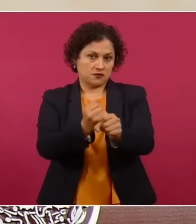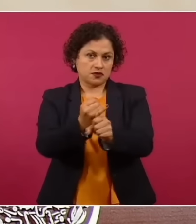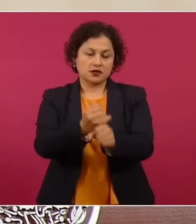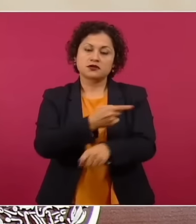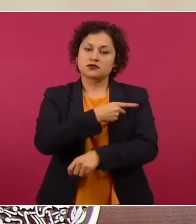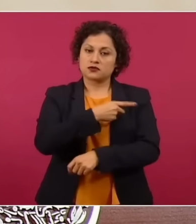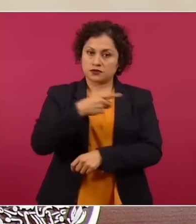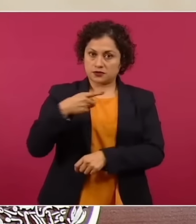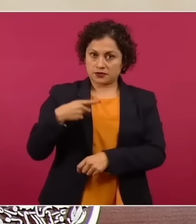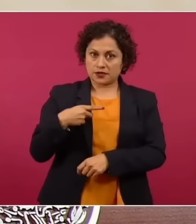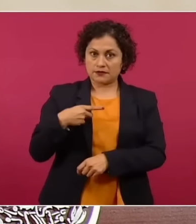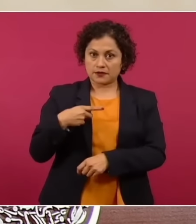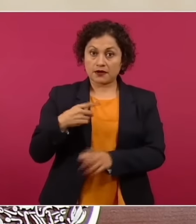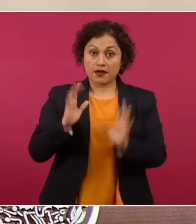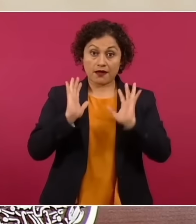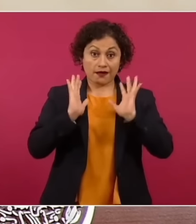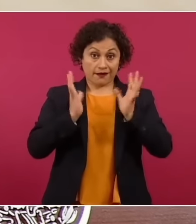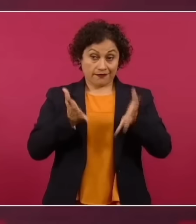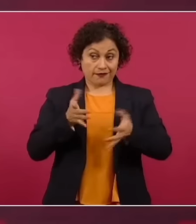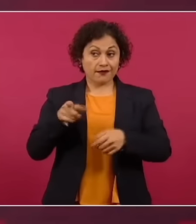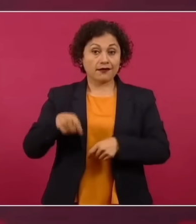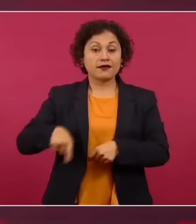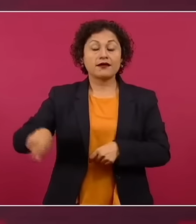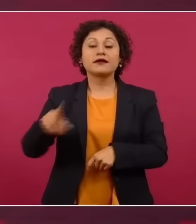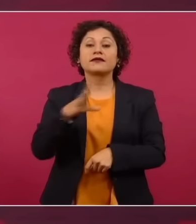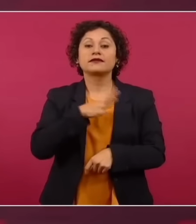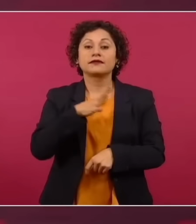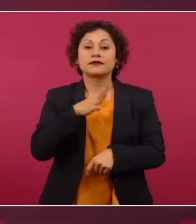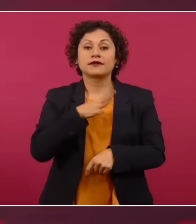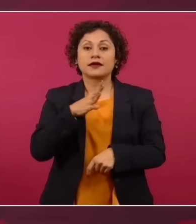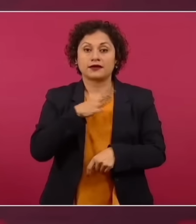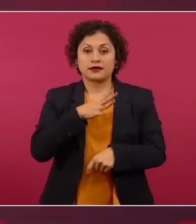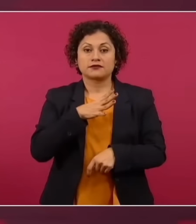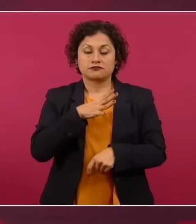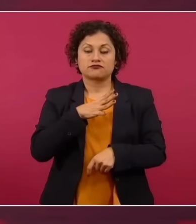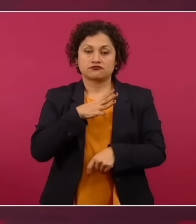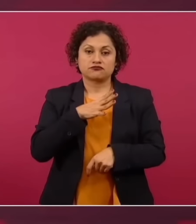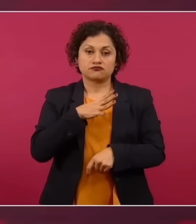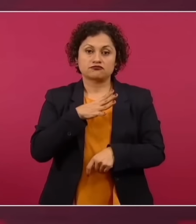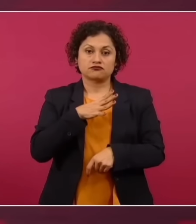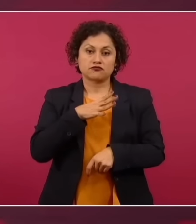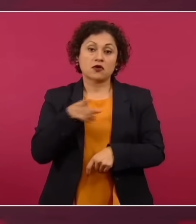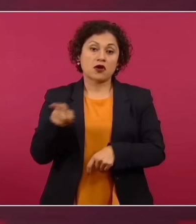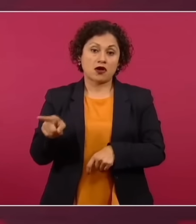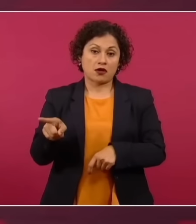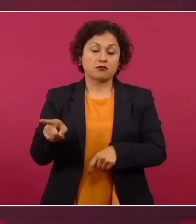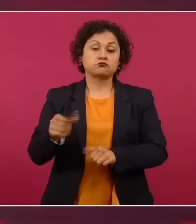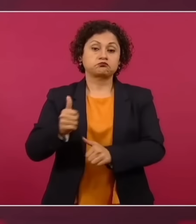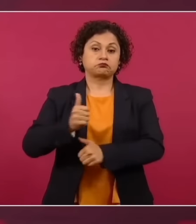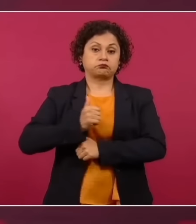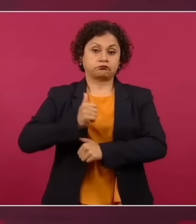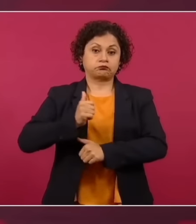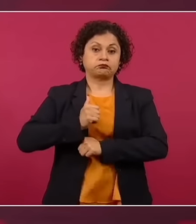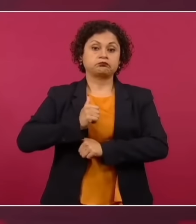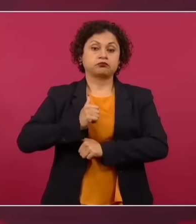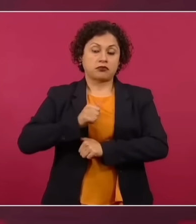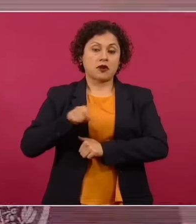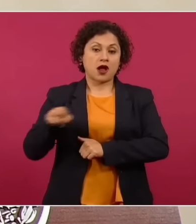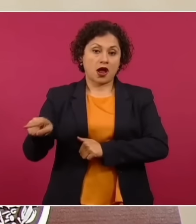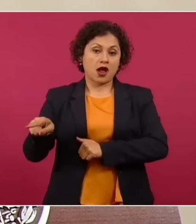Incluso ya se está procediendo de acuerdo a la disciplina militar.